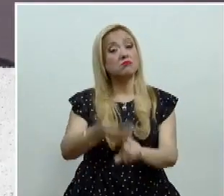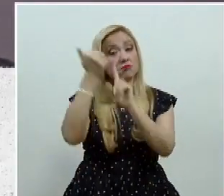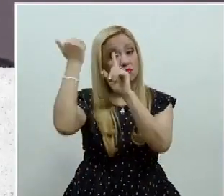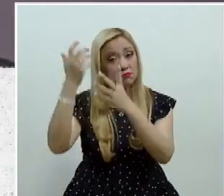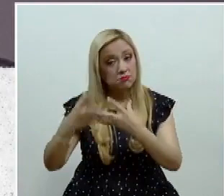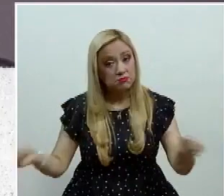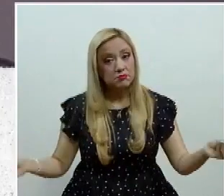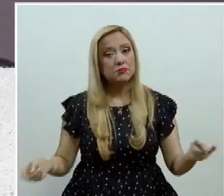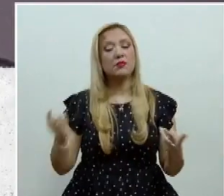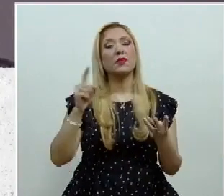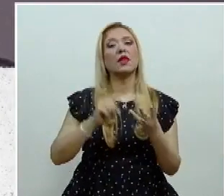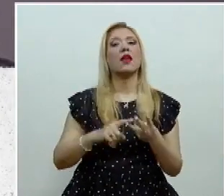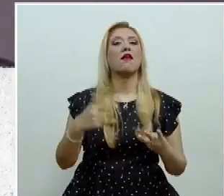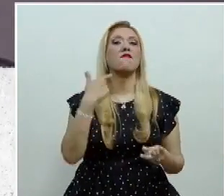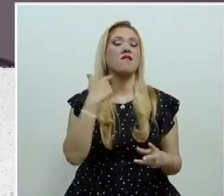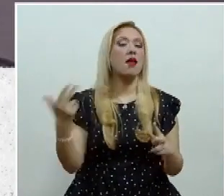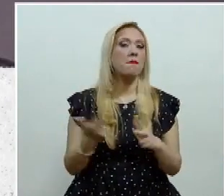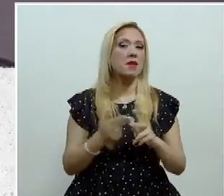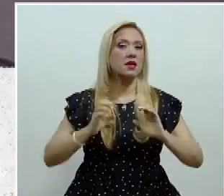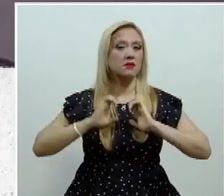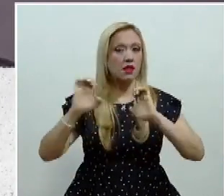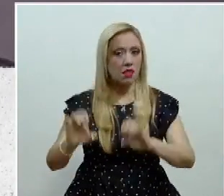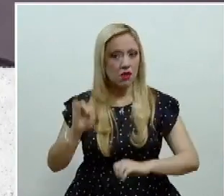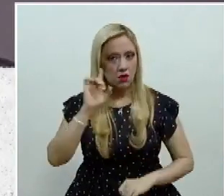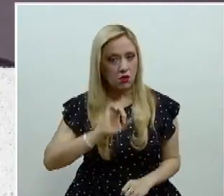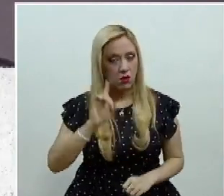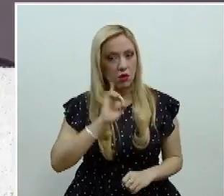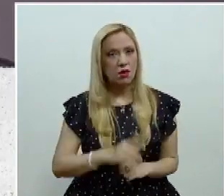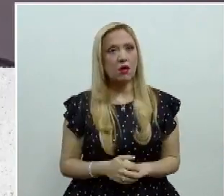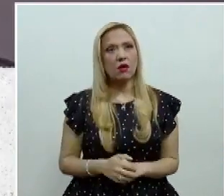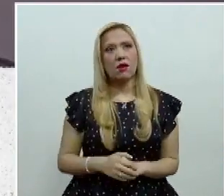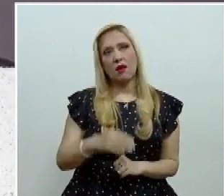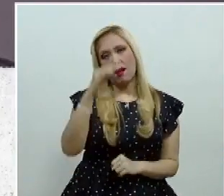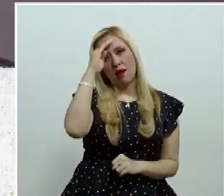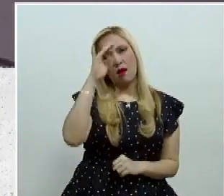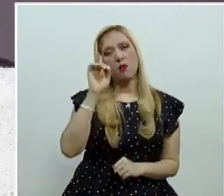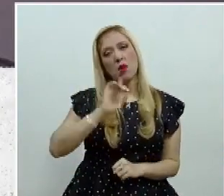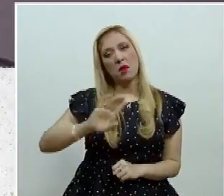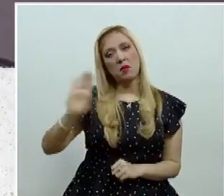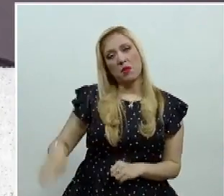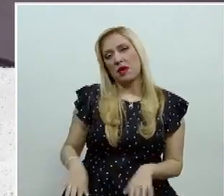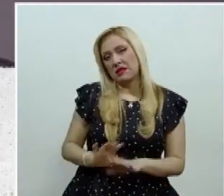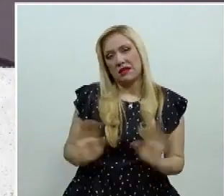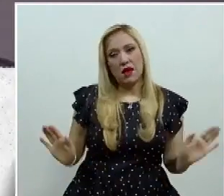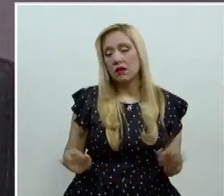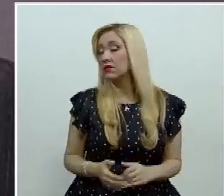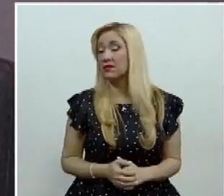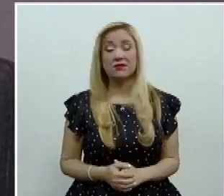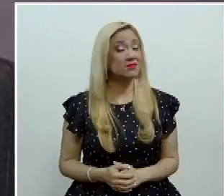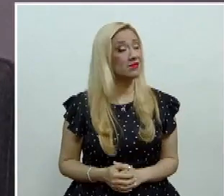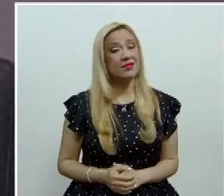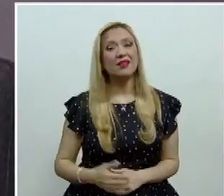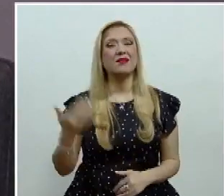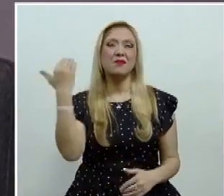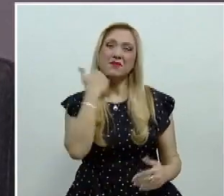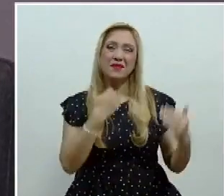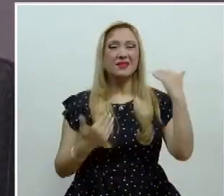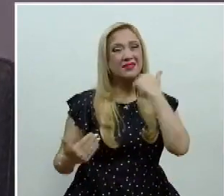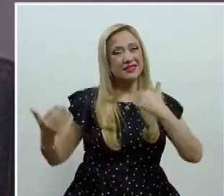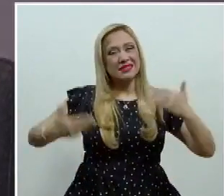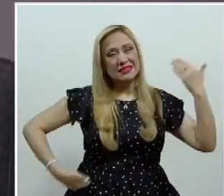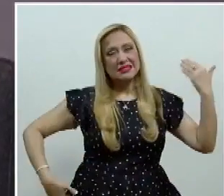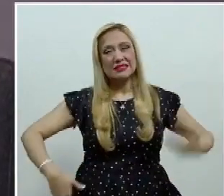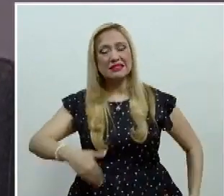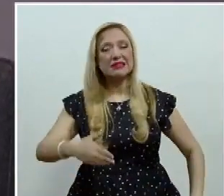el feminicidio. Entonces, el feminicidio como tal no es solo la muerte de una mujer, es la muerte violenta de una mujer por